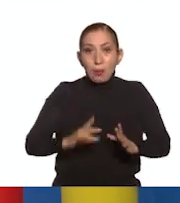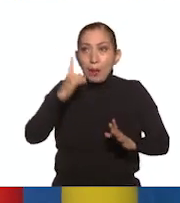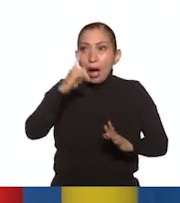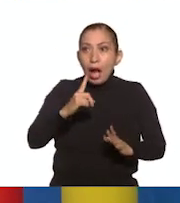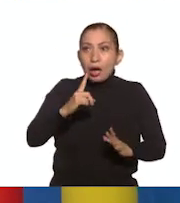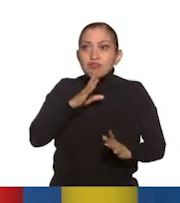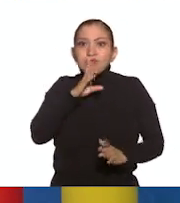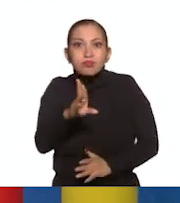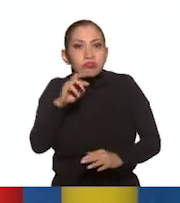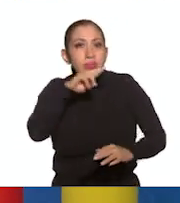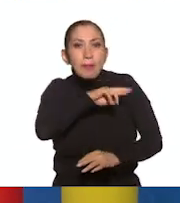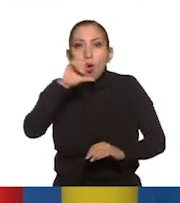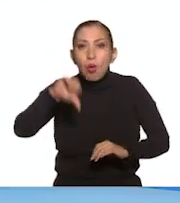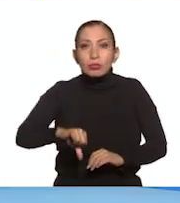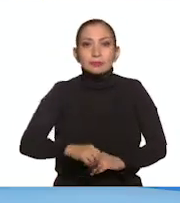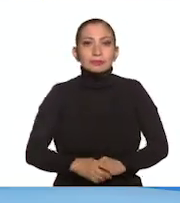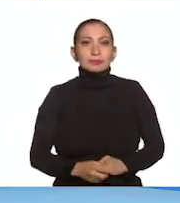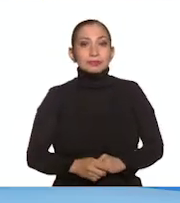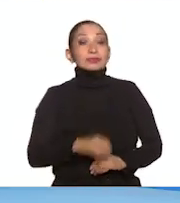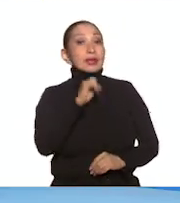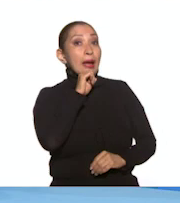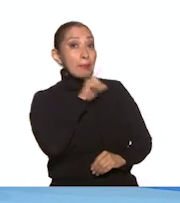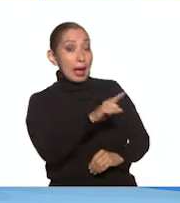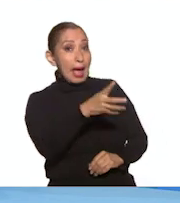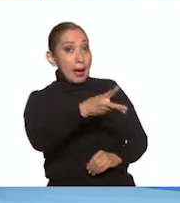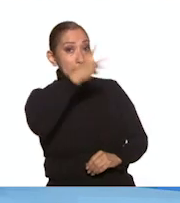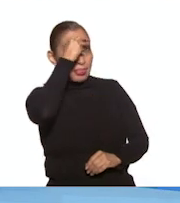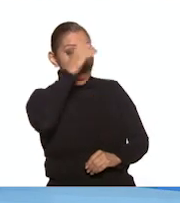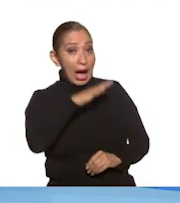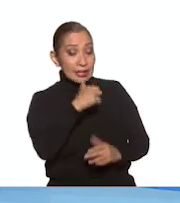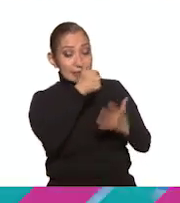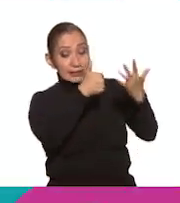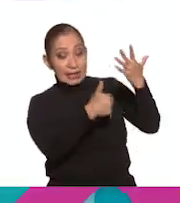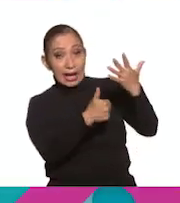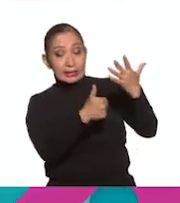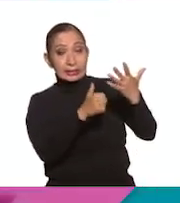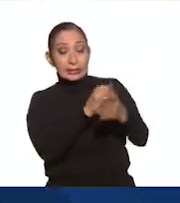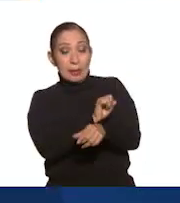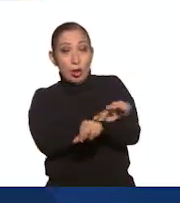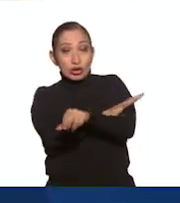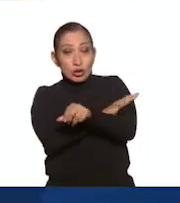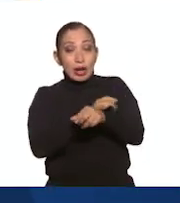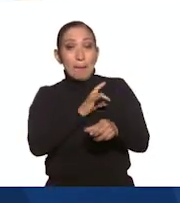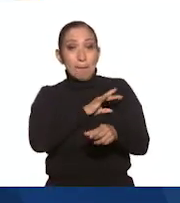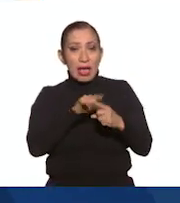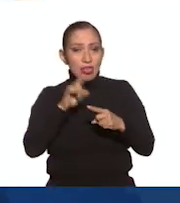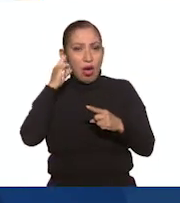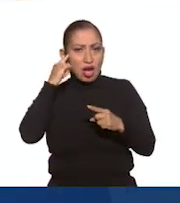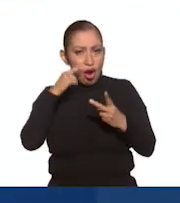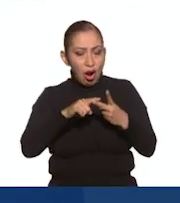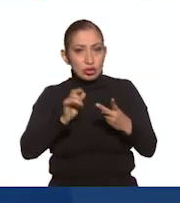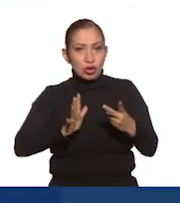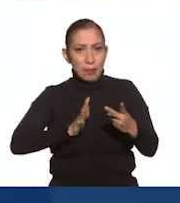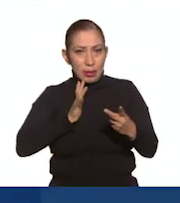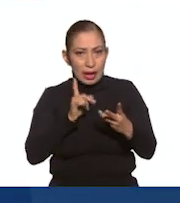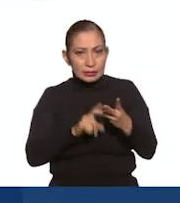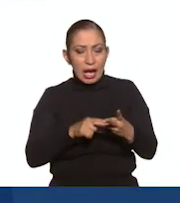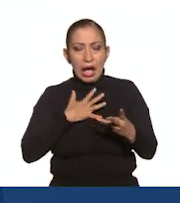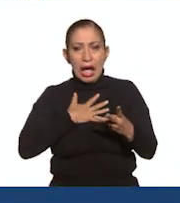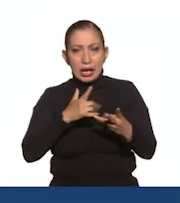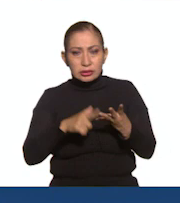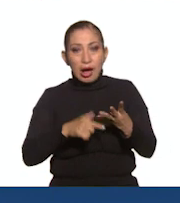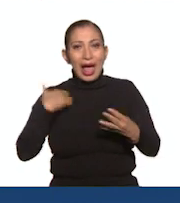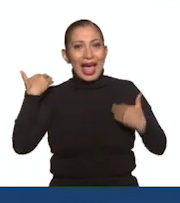actuar en forma inmediata. También aprendimos que existen 6 emociones básicas: miedo, enojo, sorpresa,